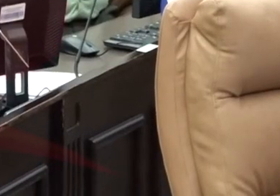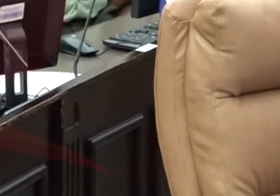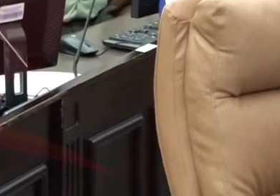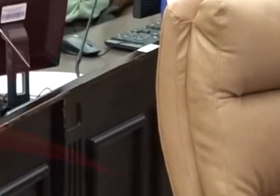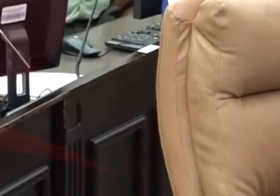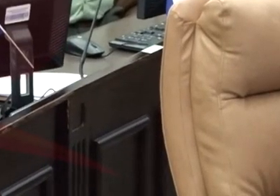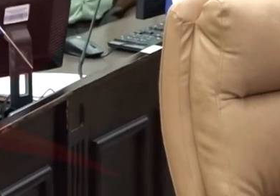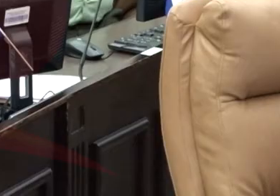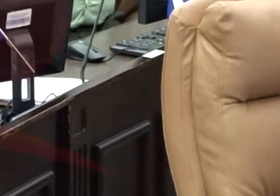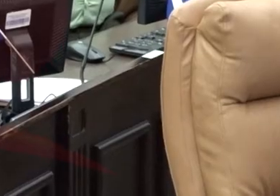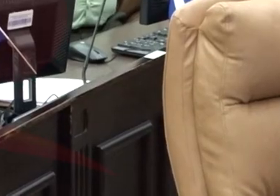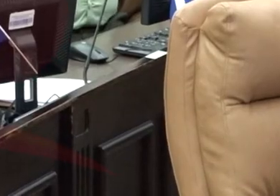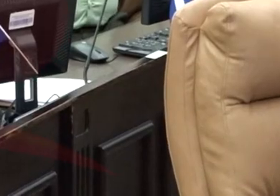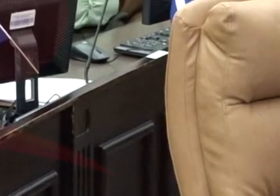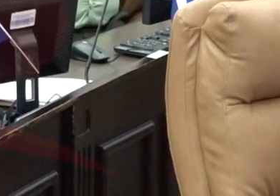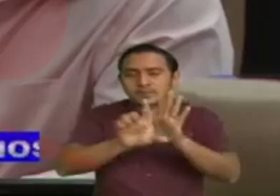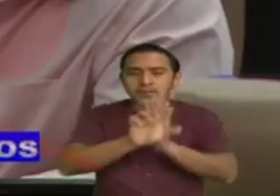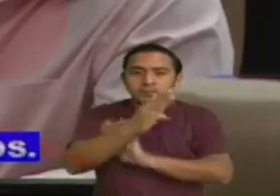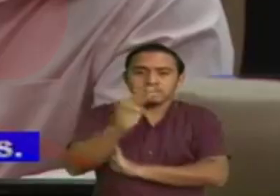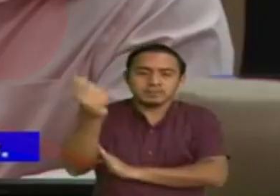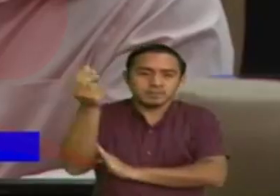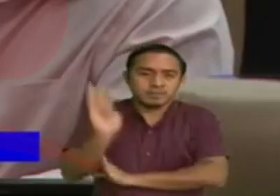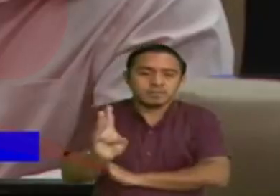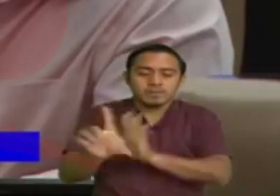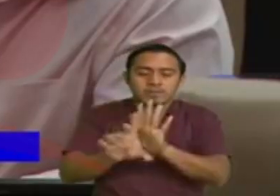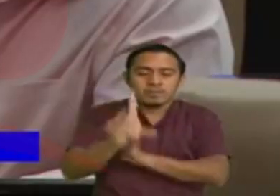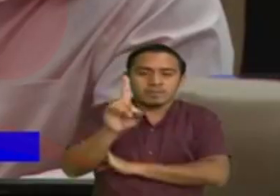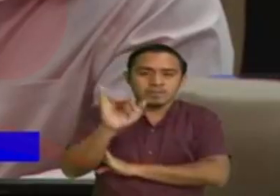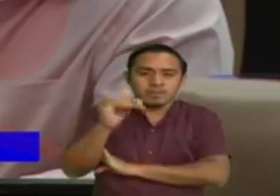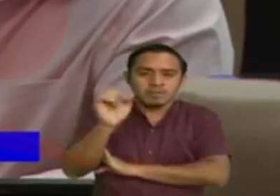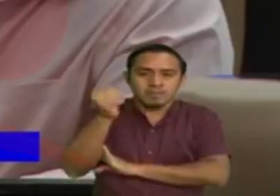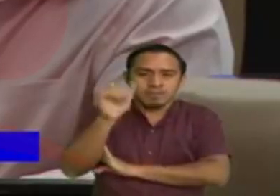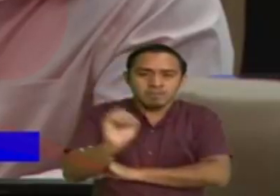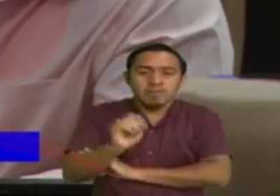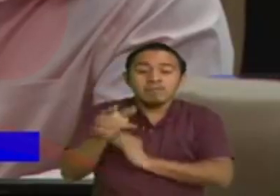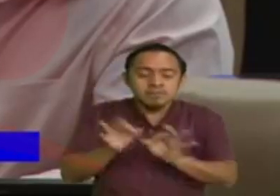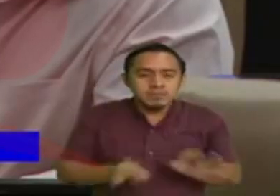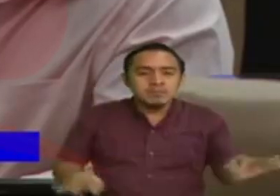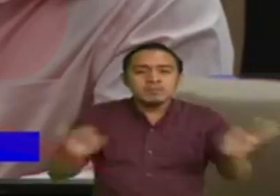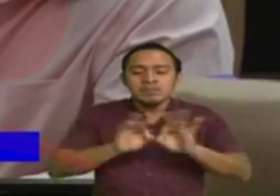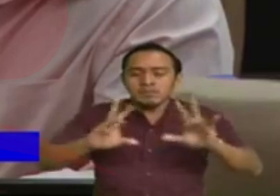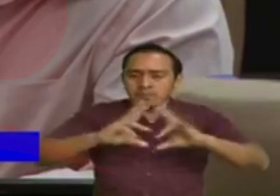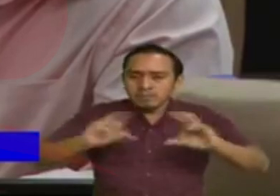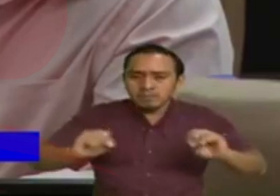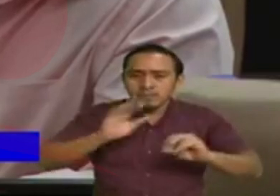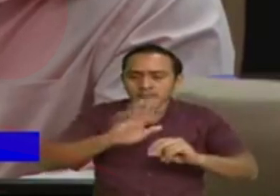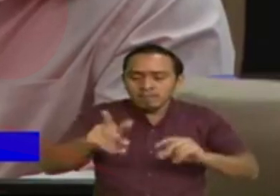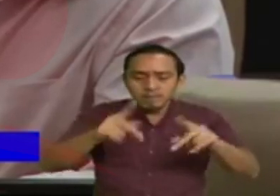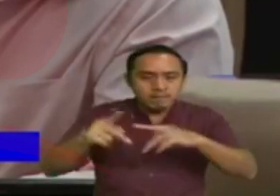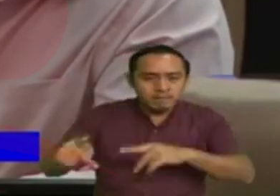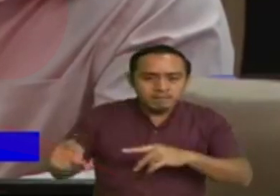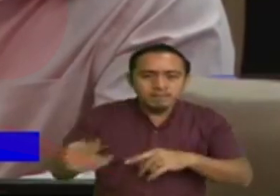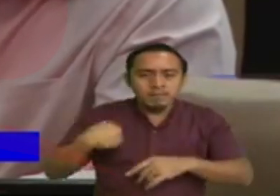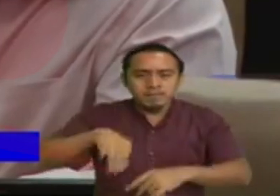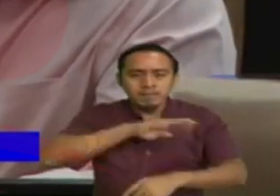numeral 1, literal A de la ley 963, ley de digesto jurídico nicaragüense, es de importancia para Nicaragua y sus ciudadanos, ya